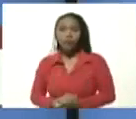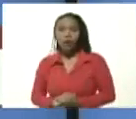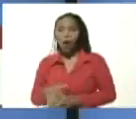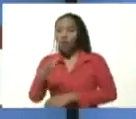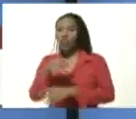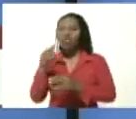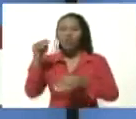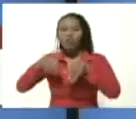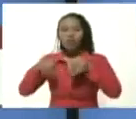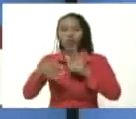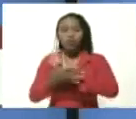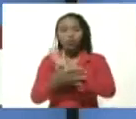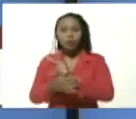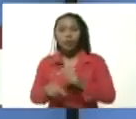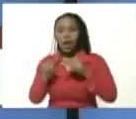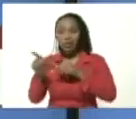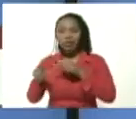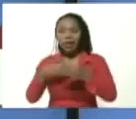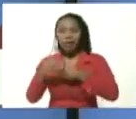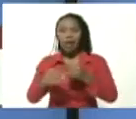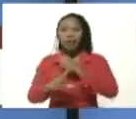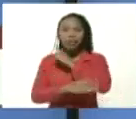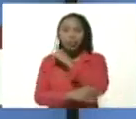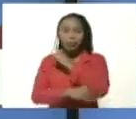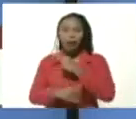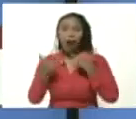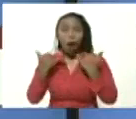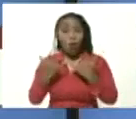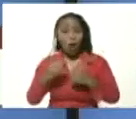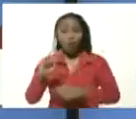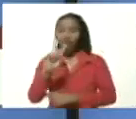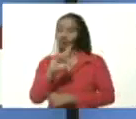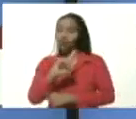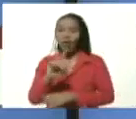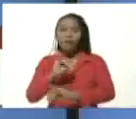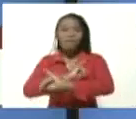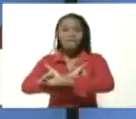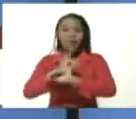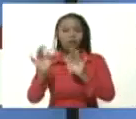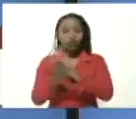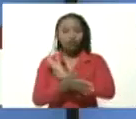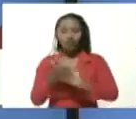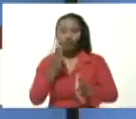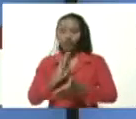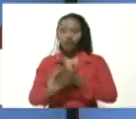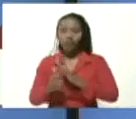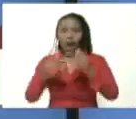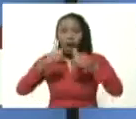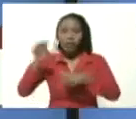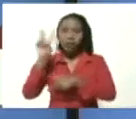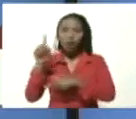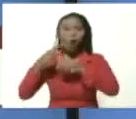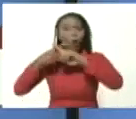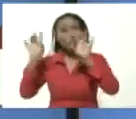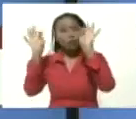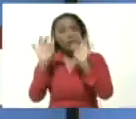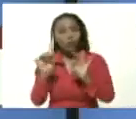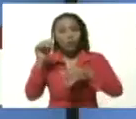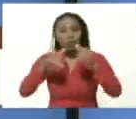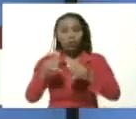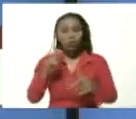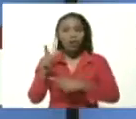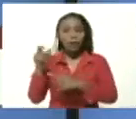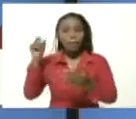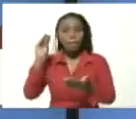votaba, y hacían todas las trampas. Ya no, eso se acabó aquí en Venezuela. La gente pone al final la